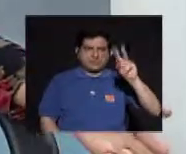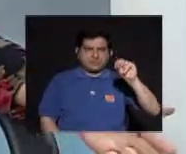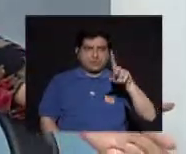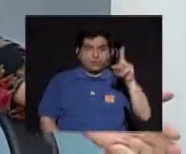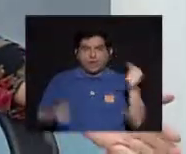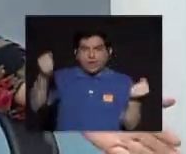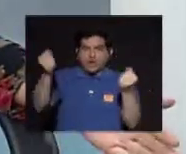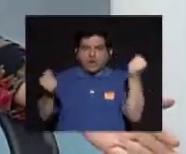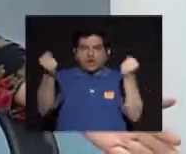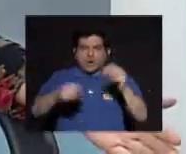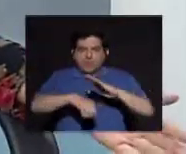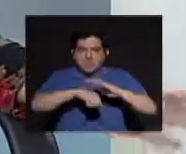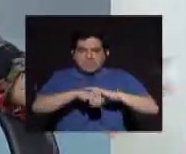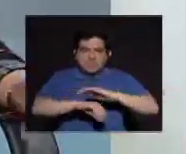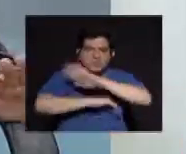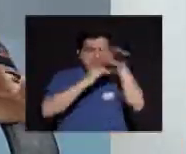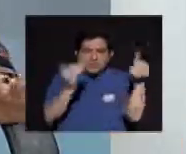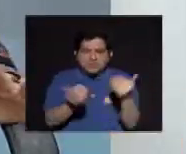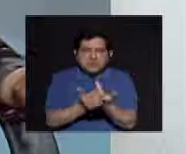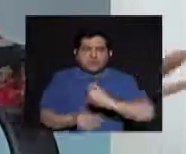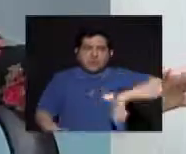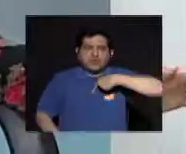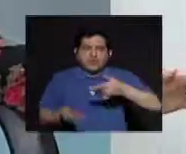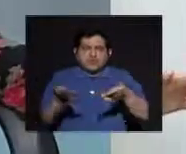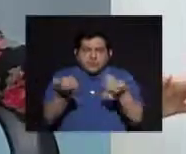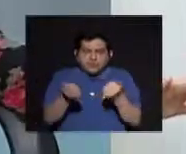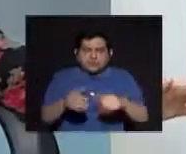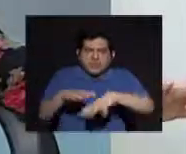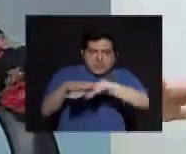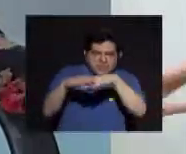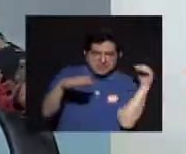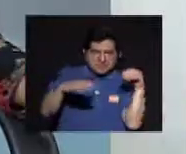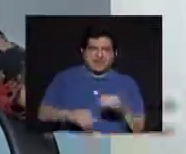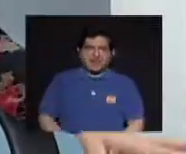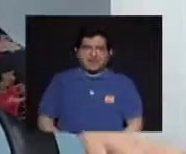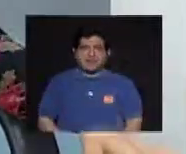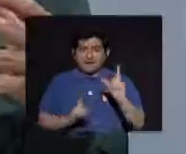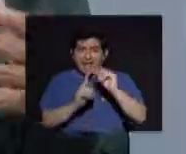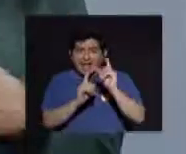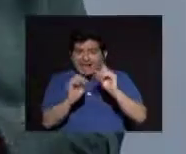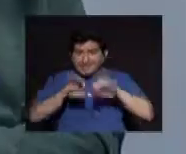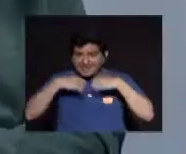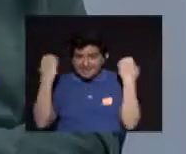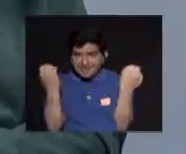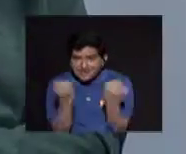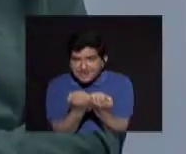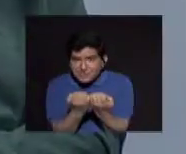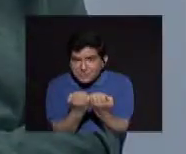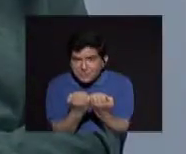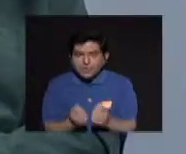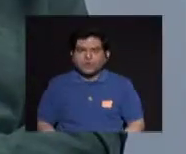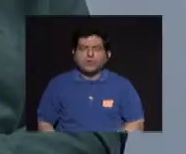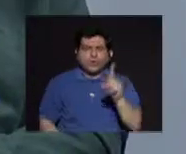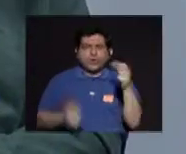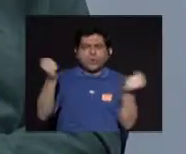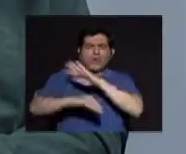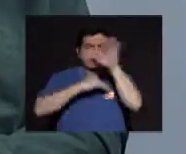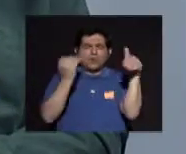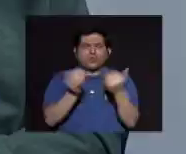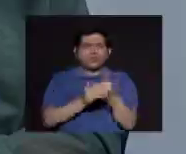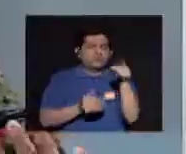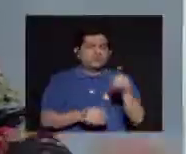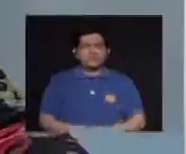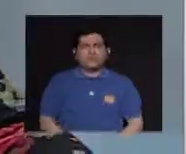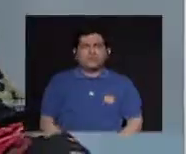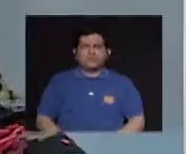al final nosotros llegamos con un camión y nos dejaron agarrar todo lo que quisiéramos. El alquiler del equipo. Sí, o sea, nosotros